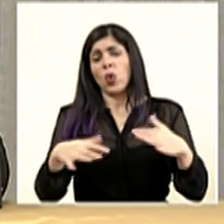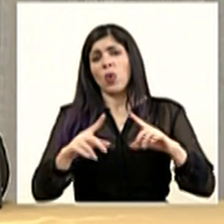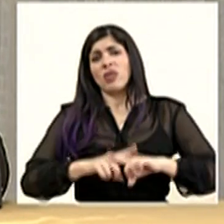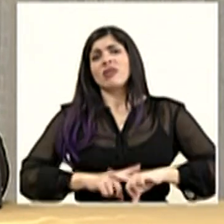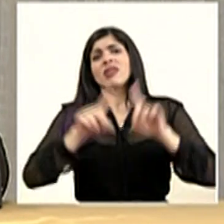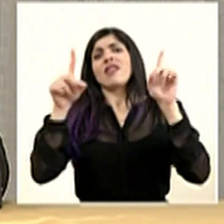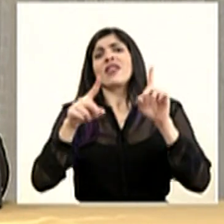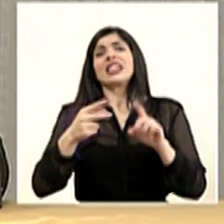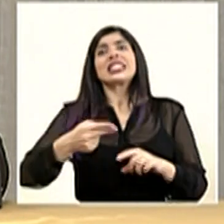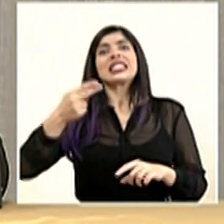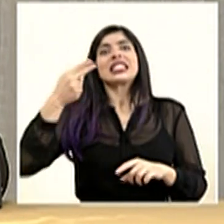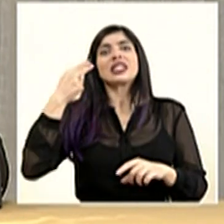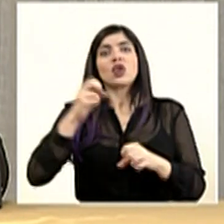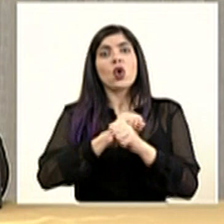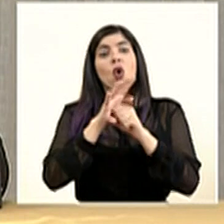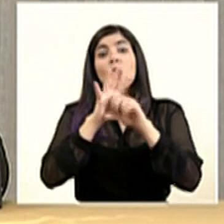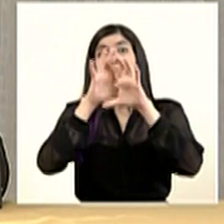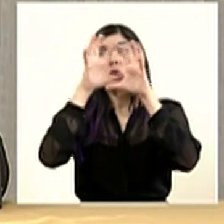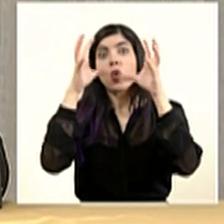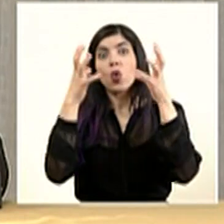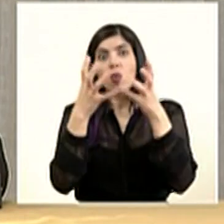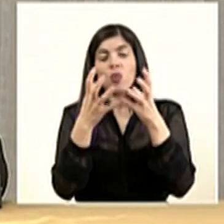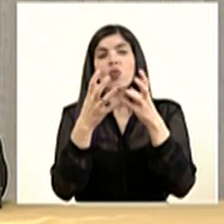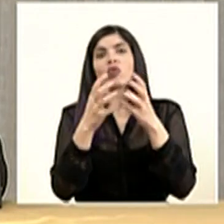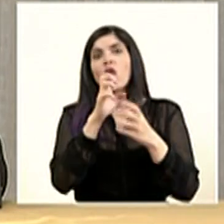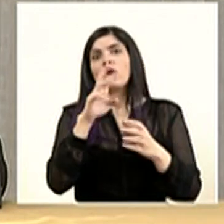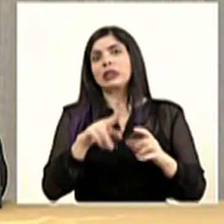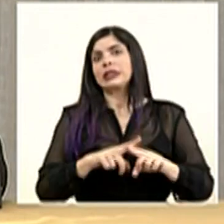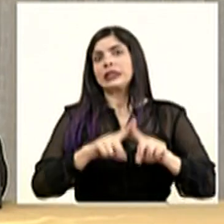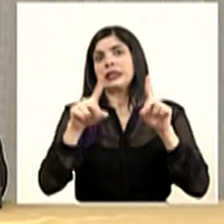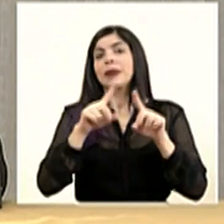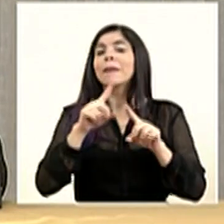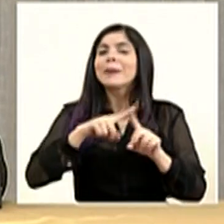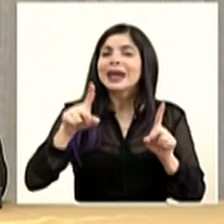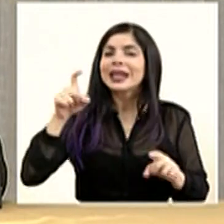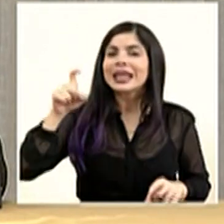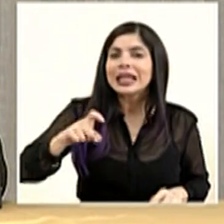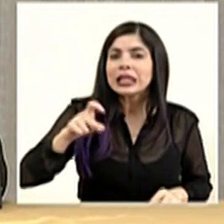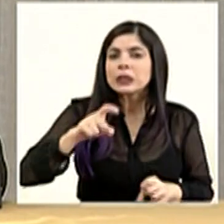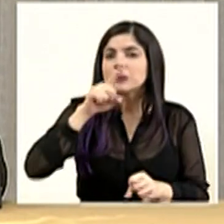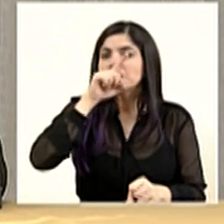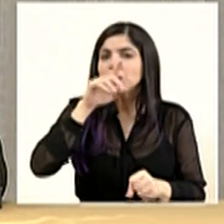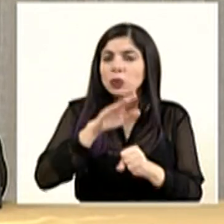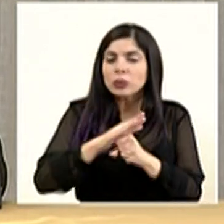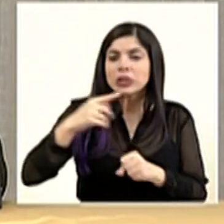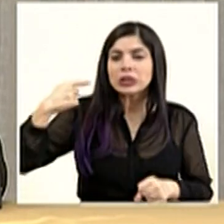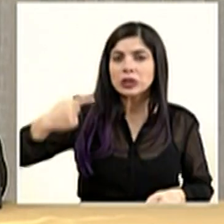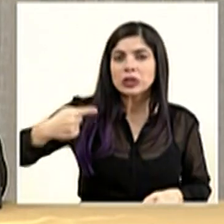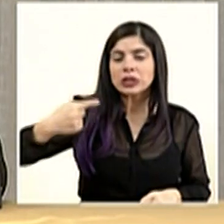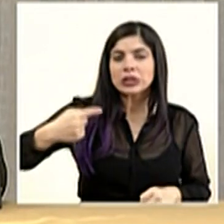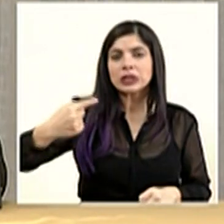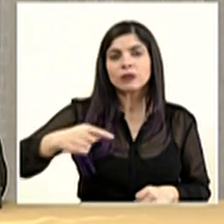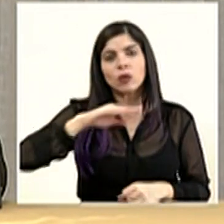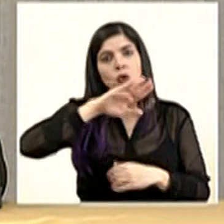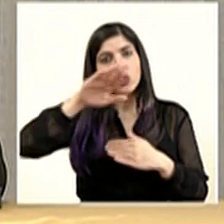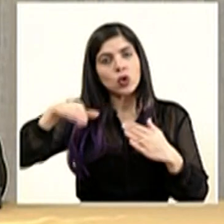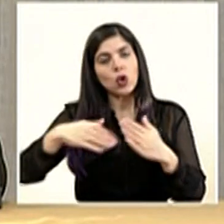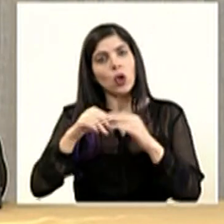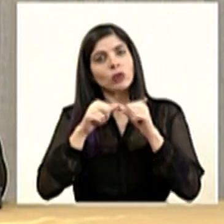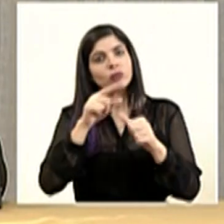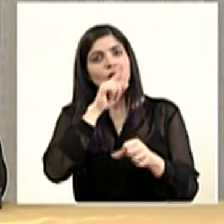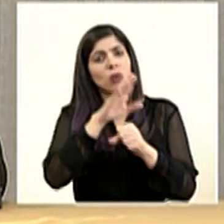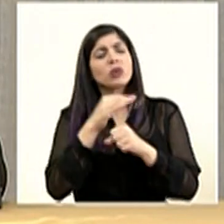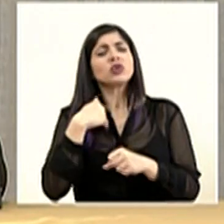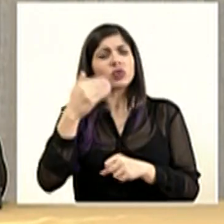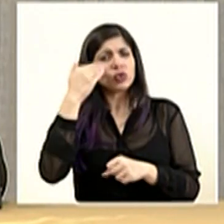diferencia en la historia del COVID en el mundo, pero ocupamos el compromiso constante y continuo de todas y todos ustedes. Yo